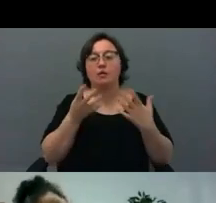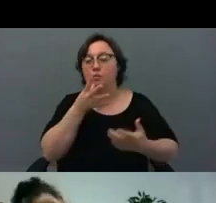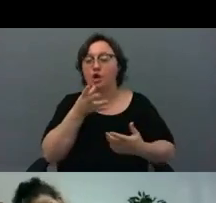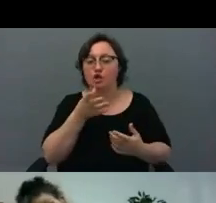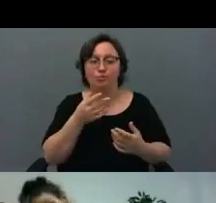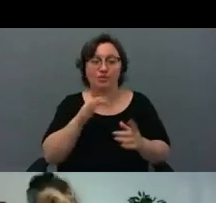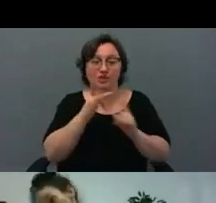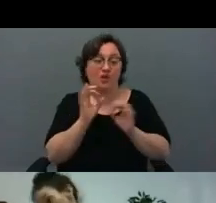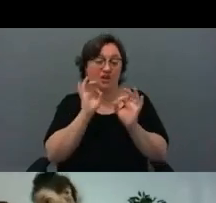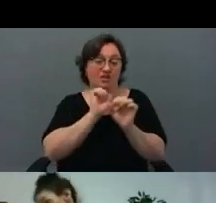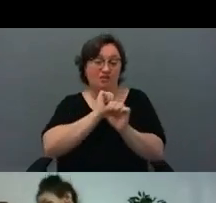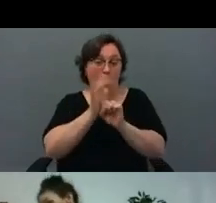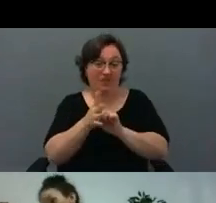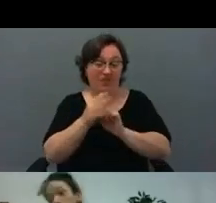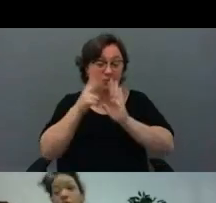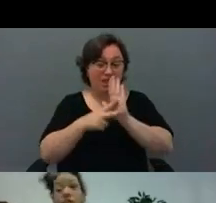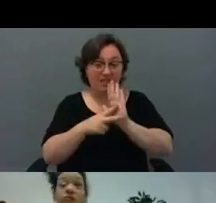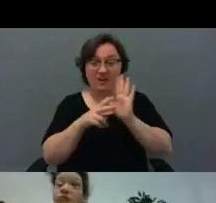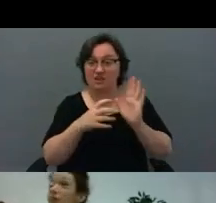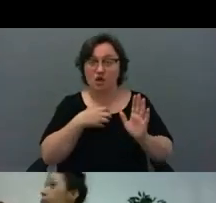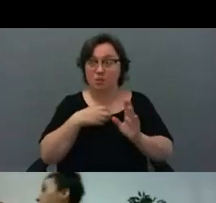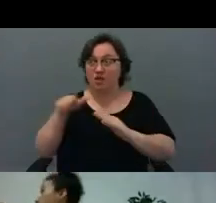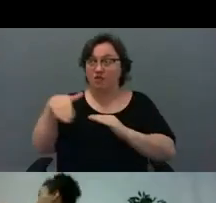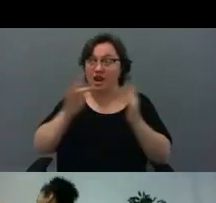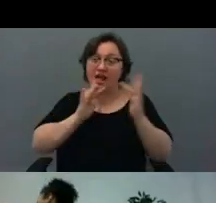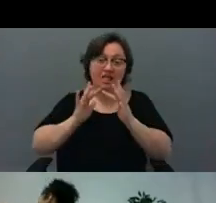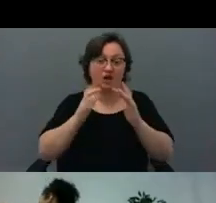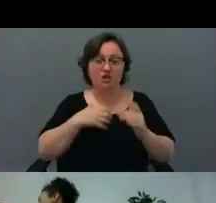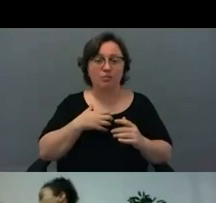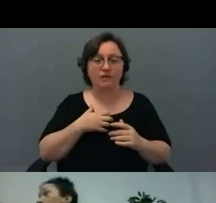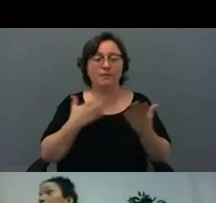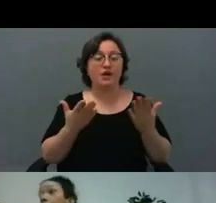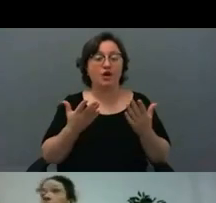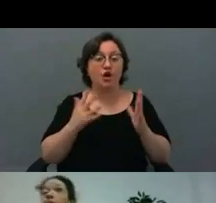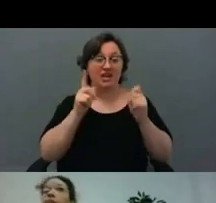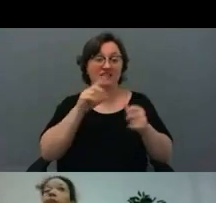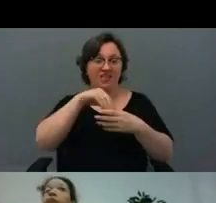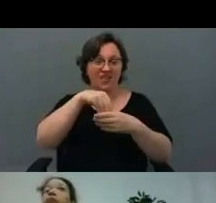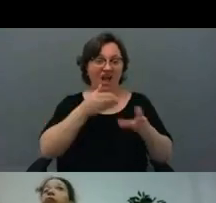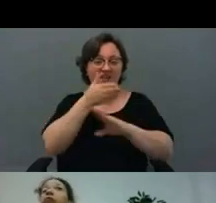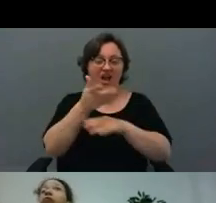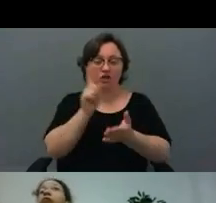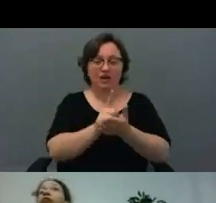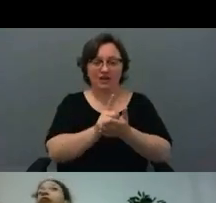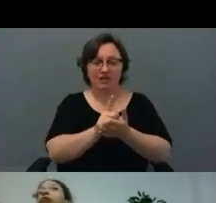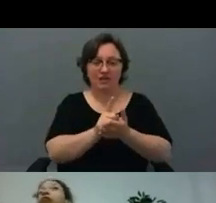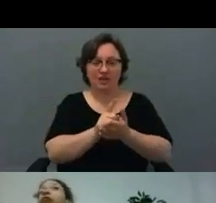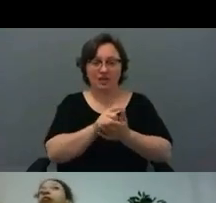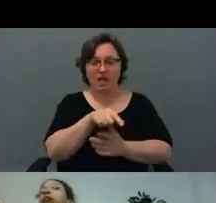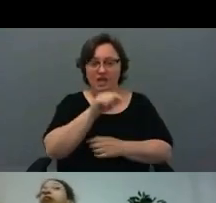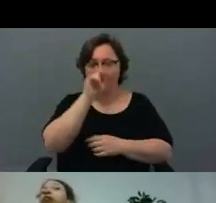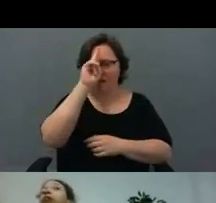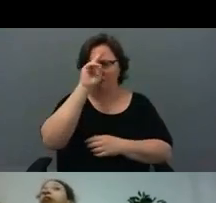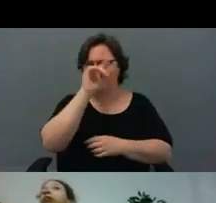podía, pero de hecho cuando volvió a la residencia estábamos más preocupadas nosotros que ella. Ella